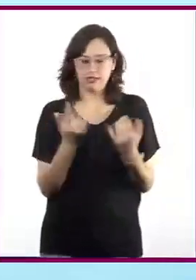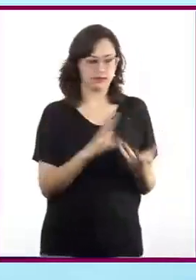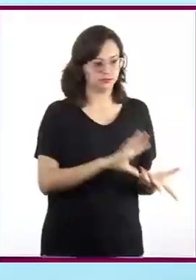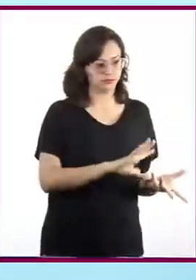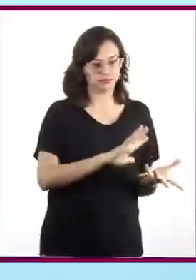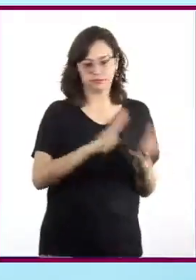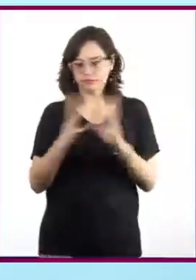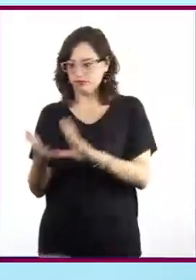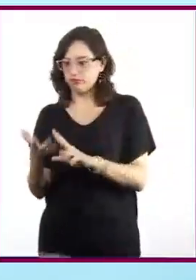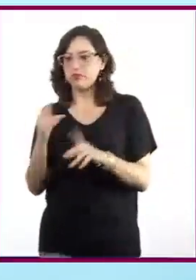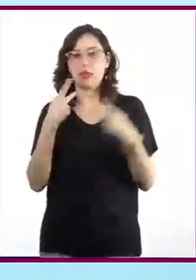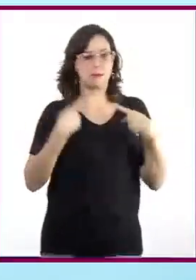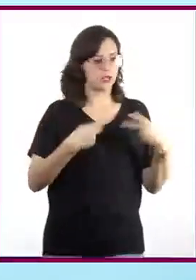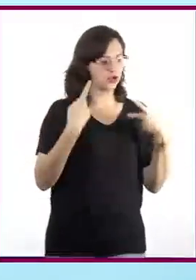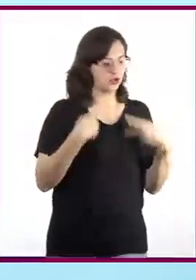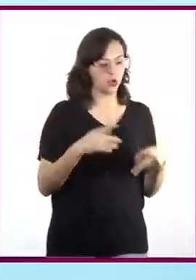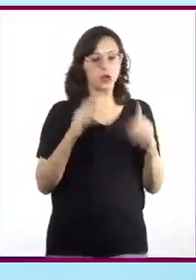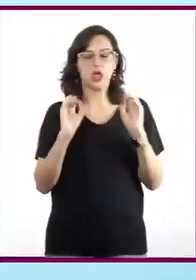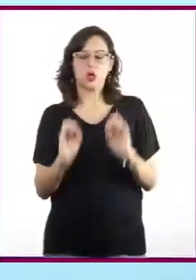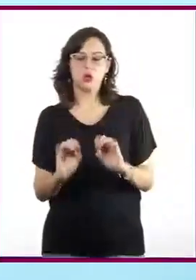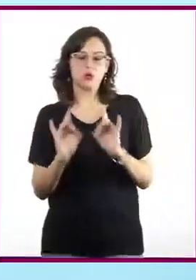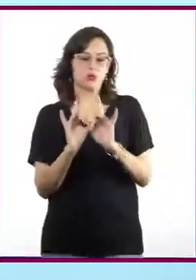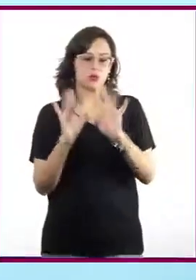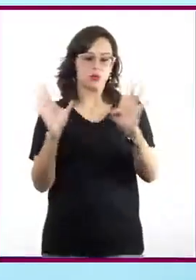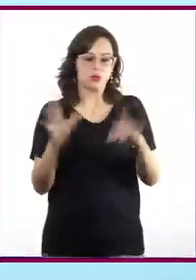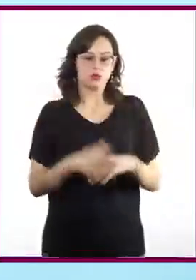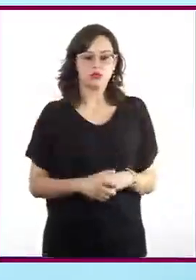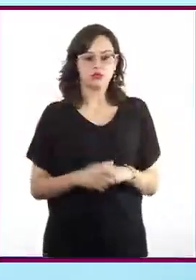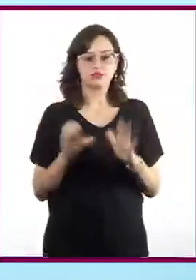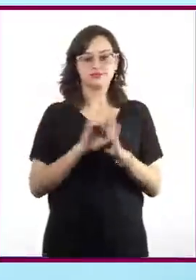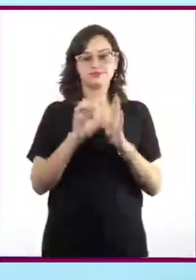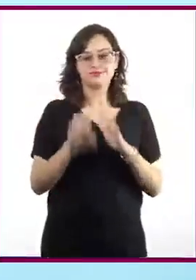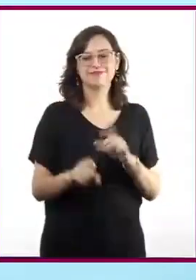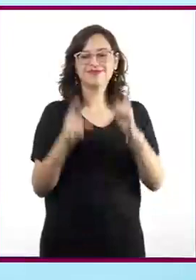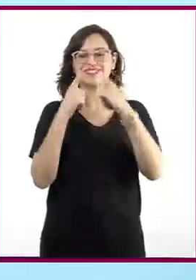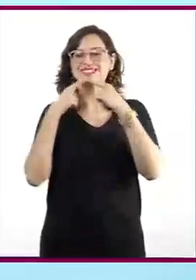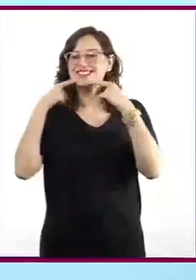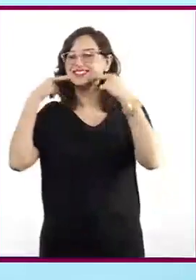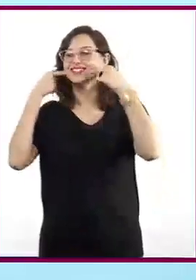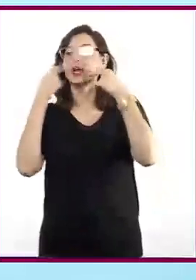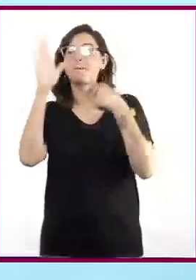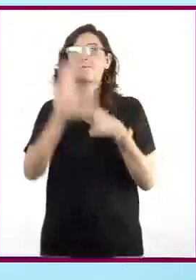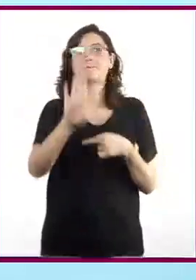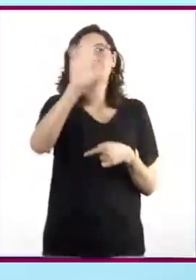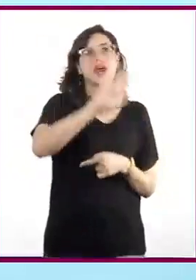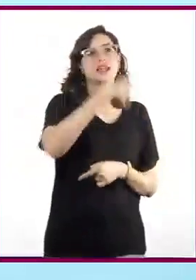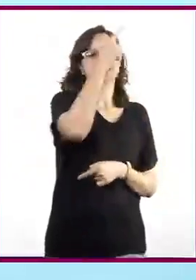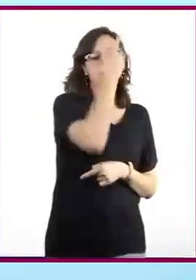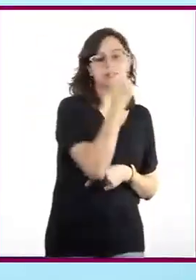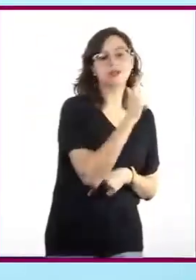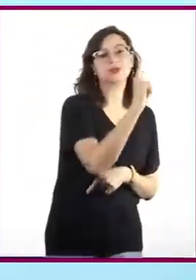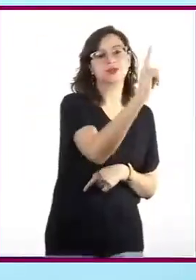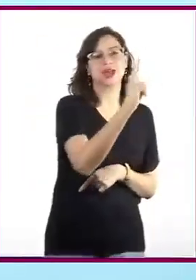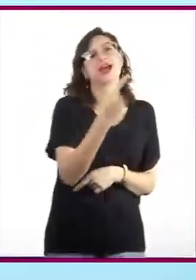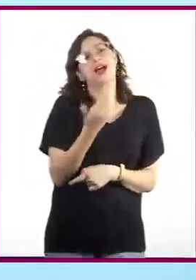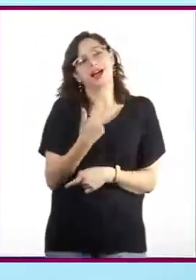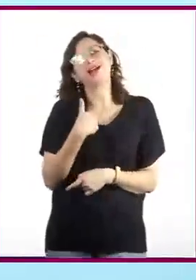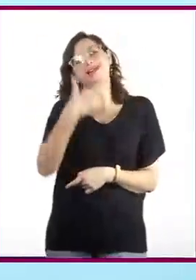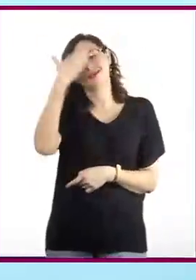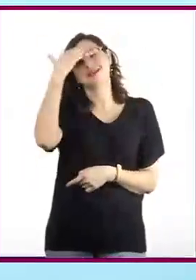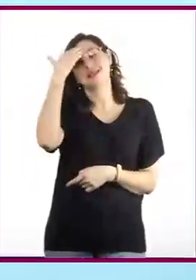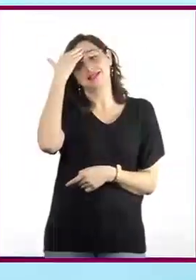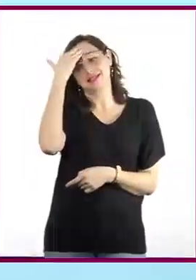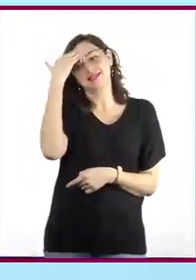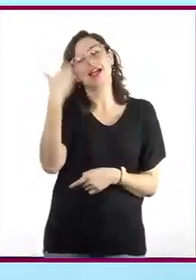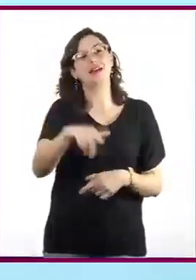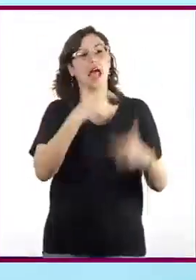objeto, persona o situación? Por ejemplo, su sonrisa de media luna evoca a alguien sonriendo, pero no